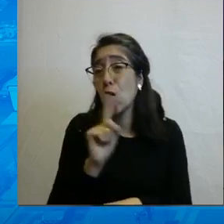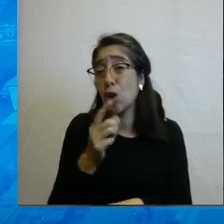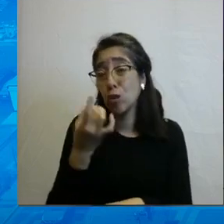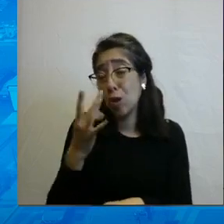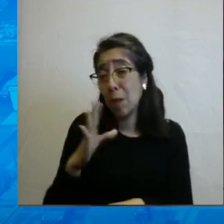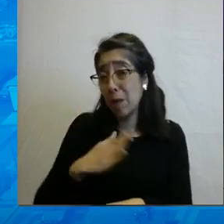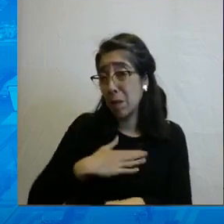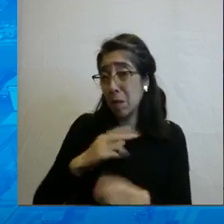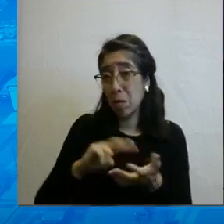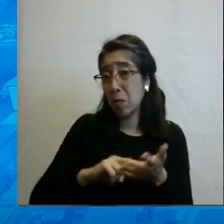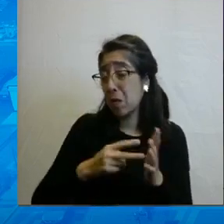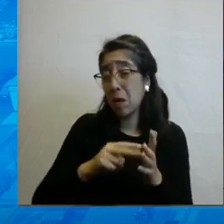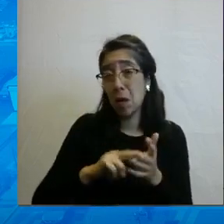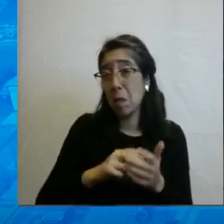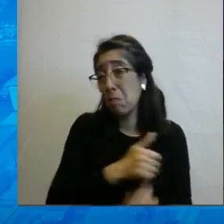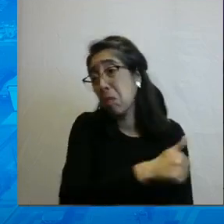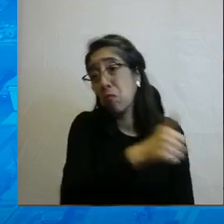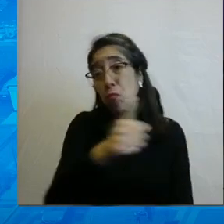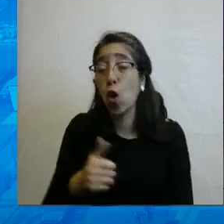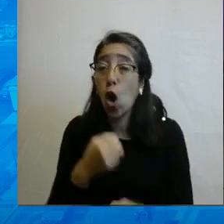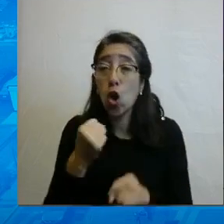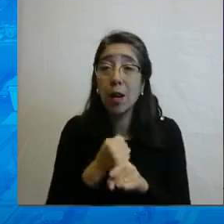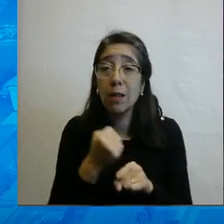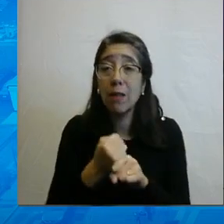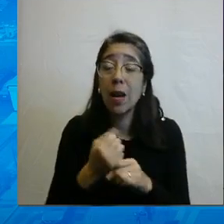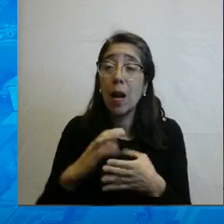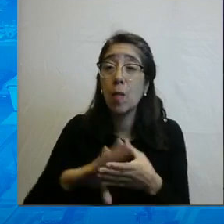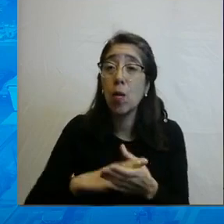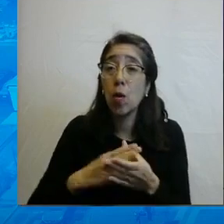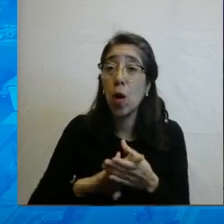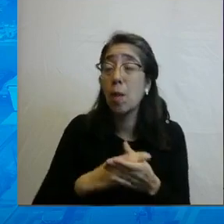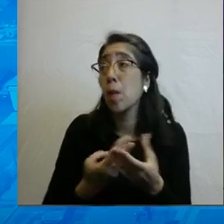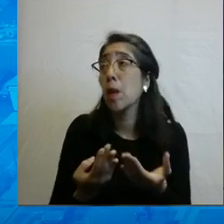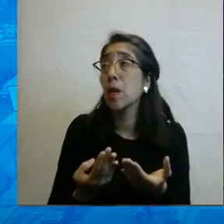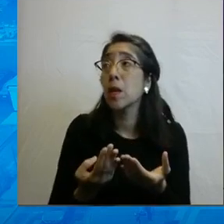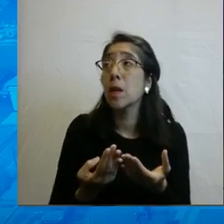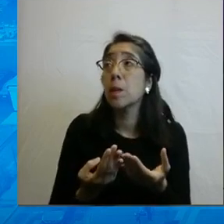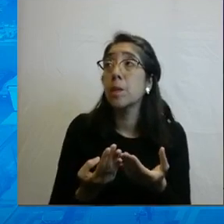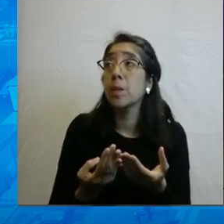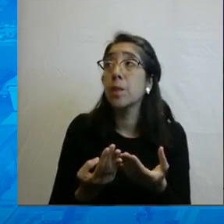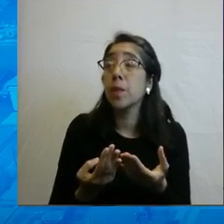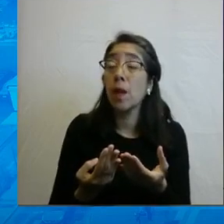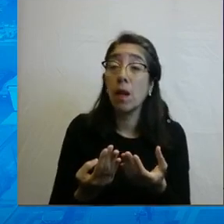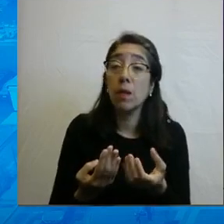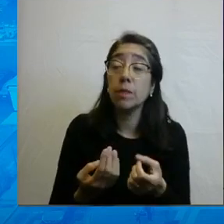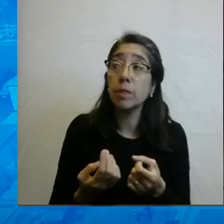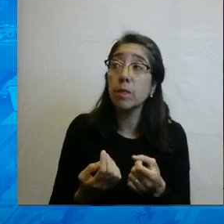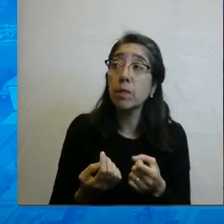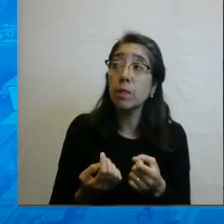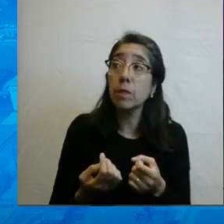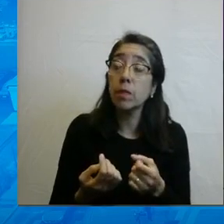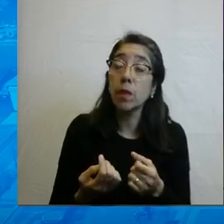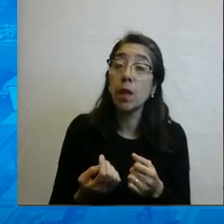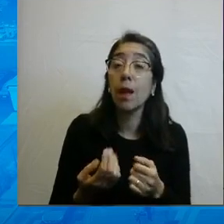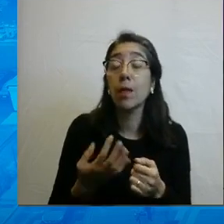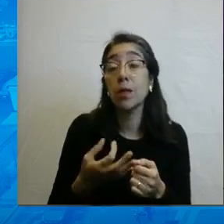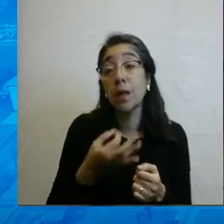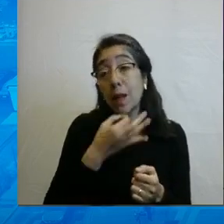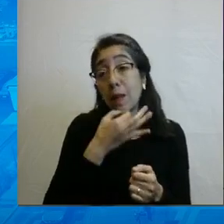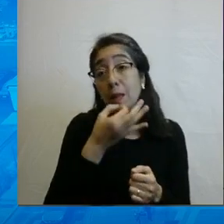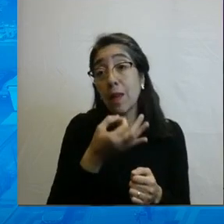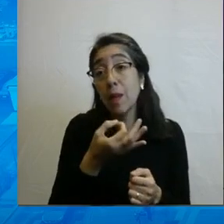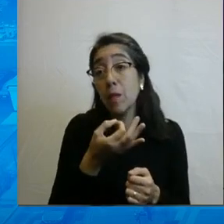pasa? Que me dijo que sí, que iban a poner unos pendones donde dijera que la calle estaban los negocios,